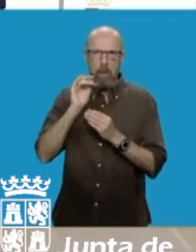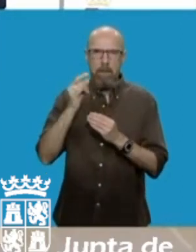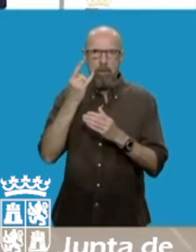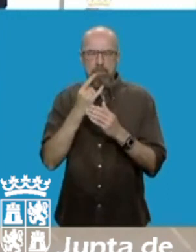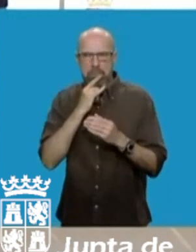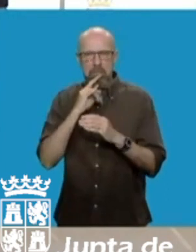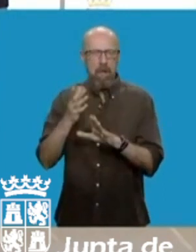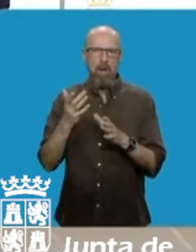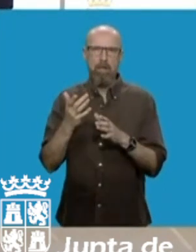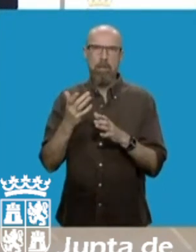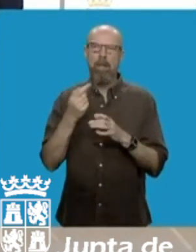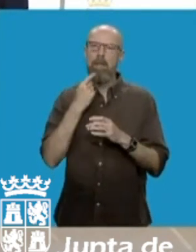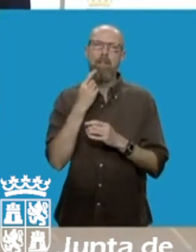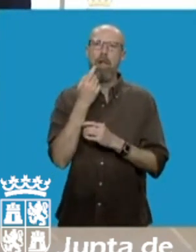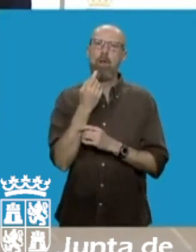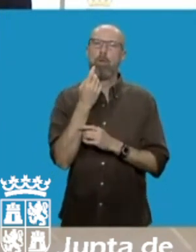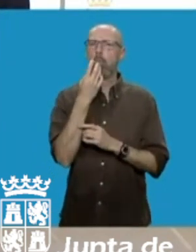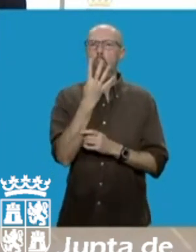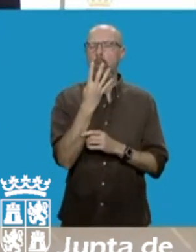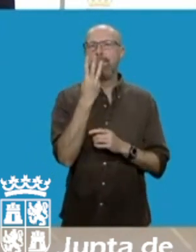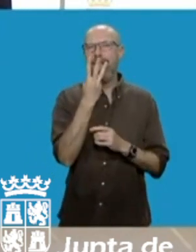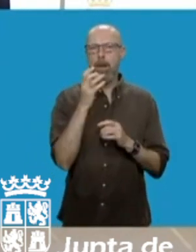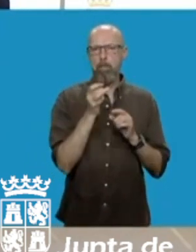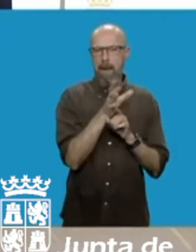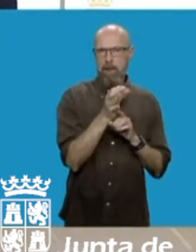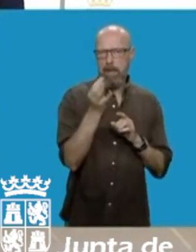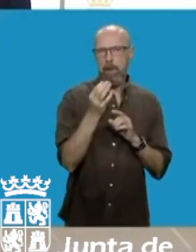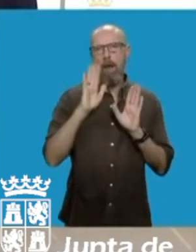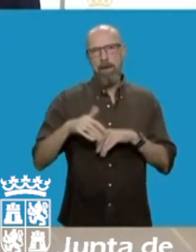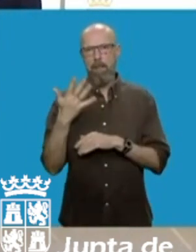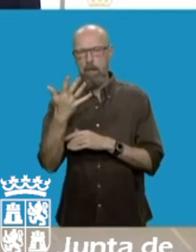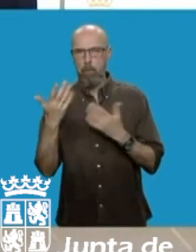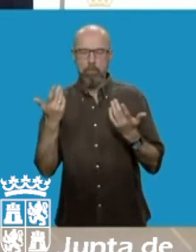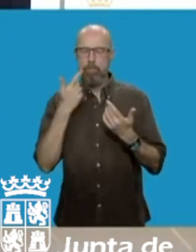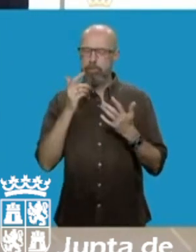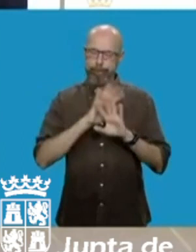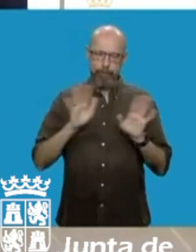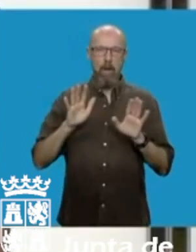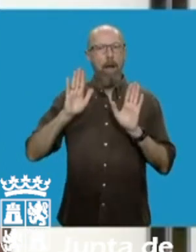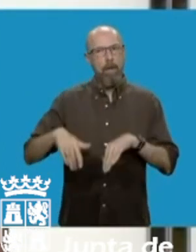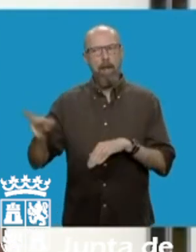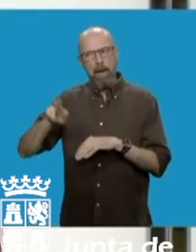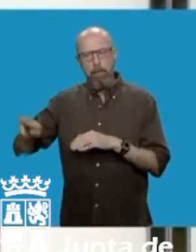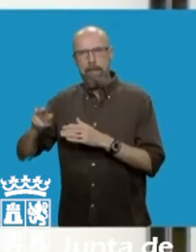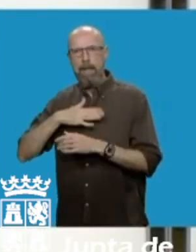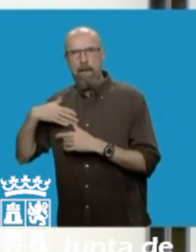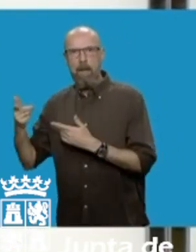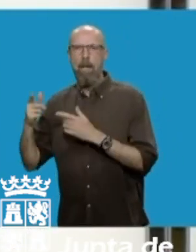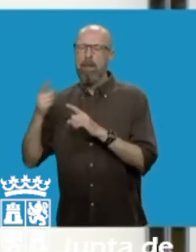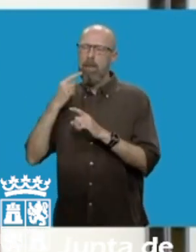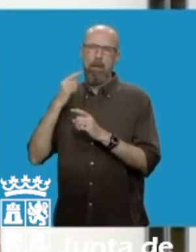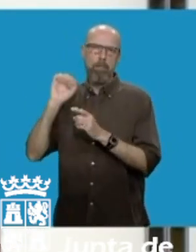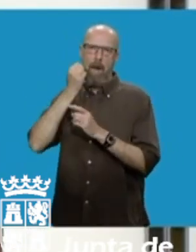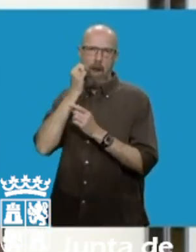5. Entonces, Tres Cantos quiere repetir los penaltis y ha intentado, han enviado unas